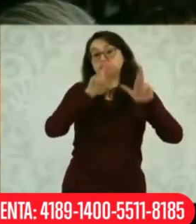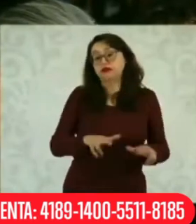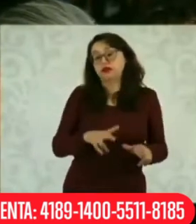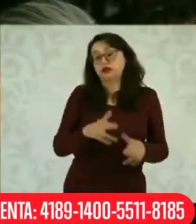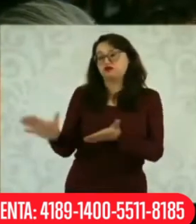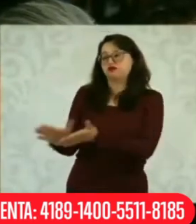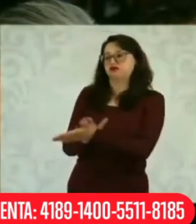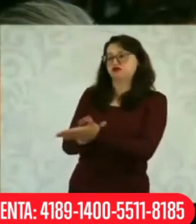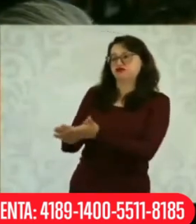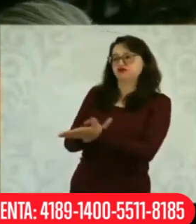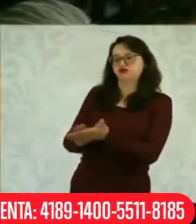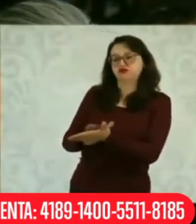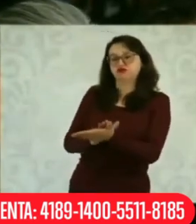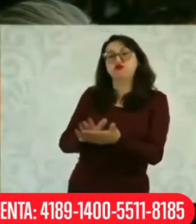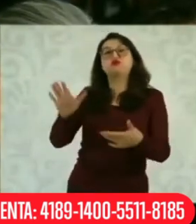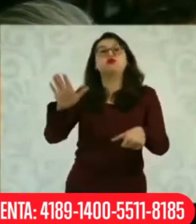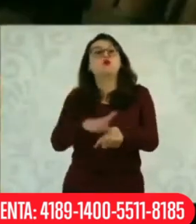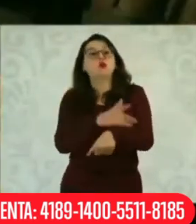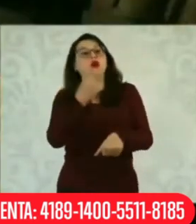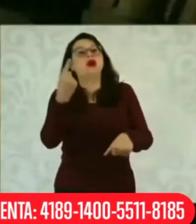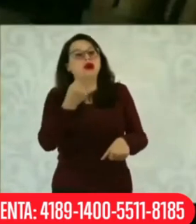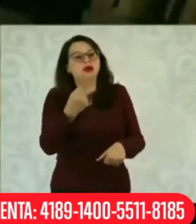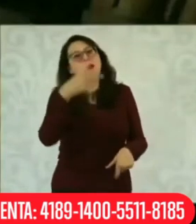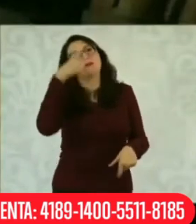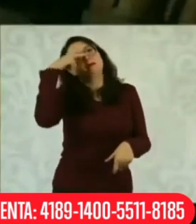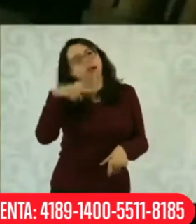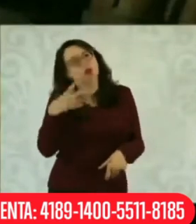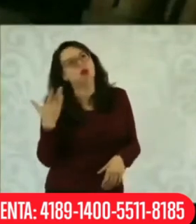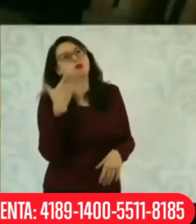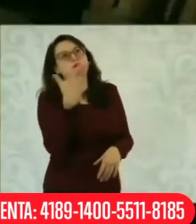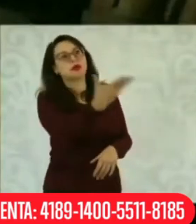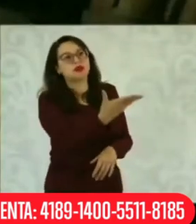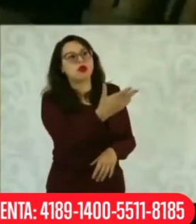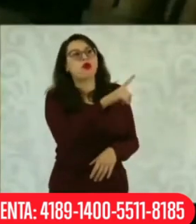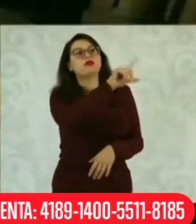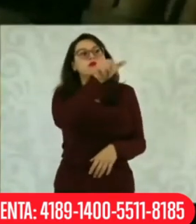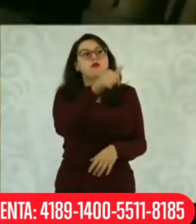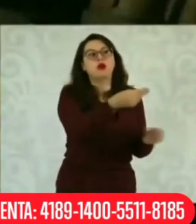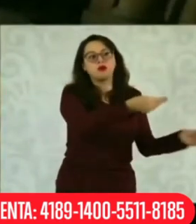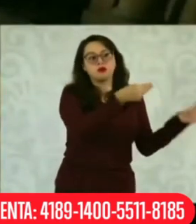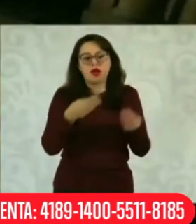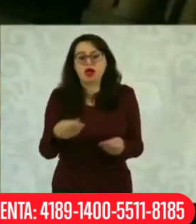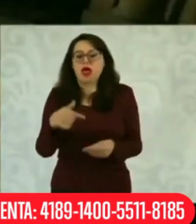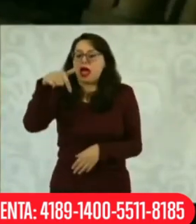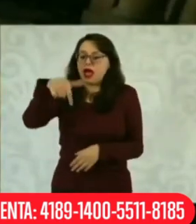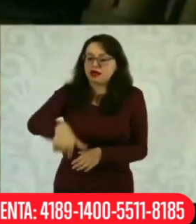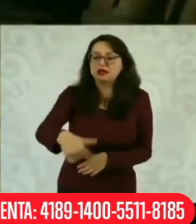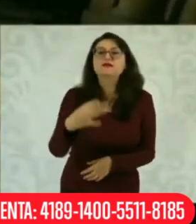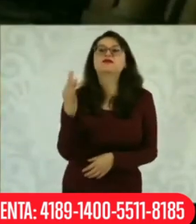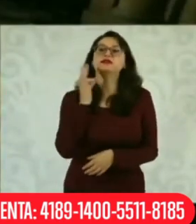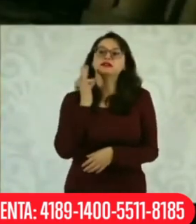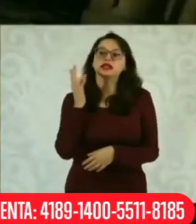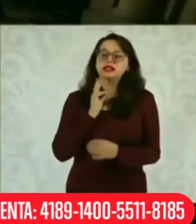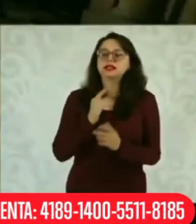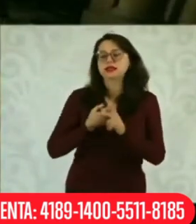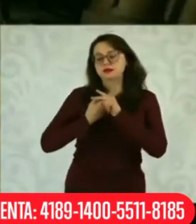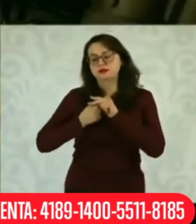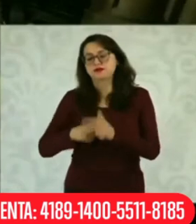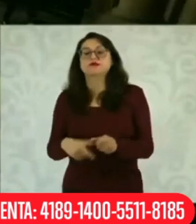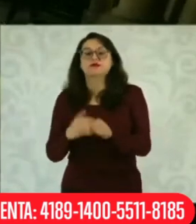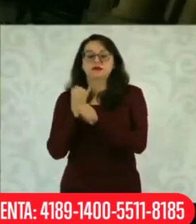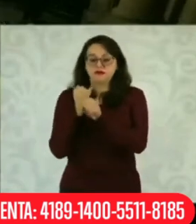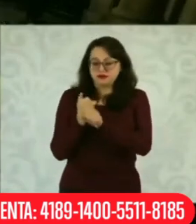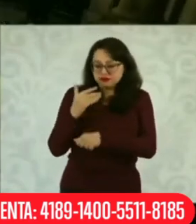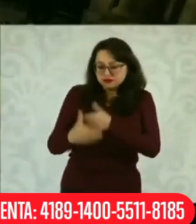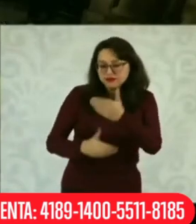basando precisamente ayer el planteamiento y que fue transferida la investigación a la Fiscalía General de la República en México, que finalmente fue, como